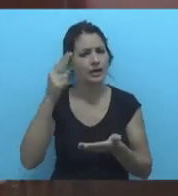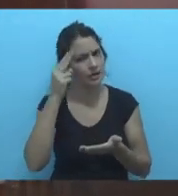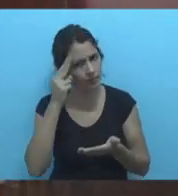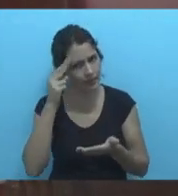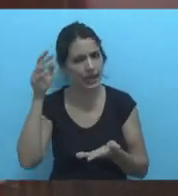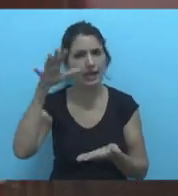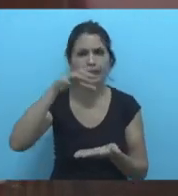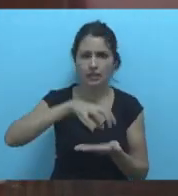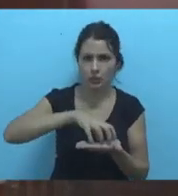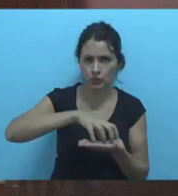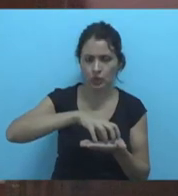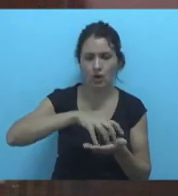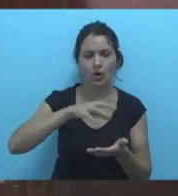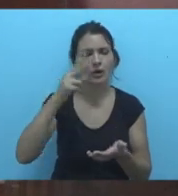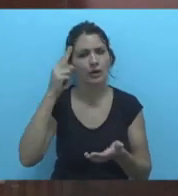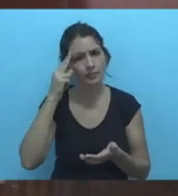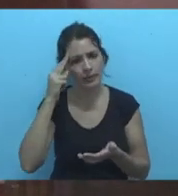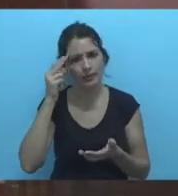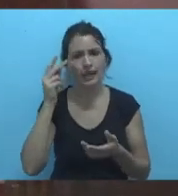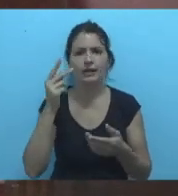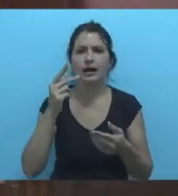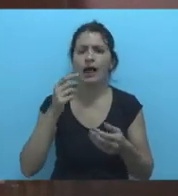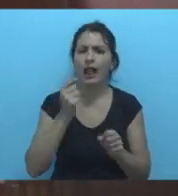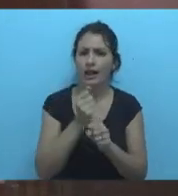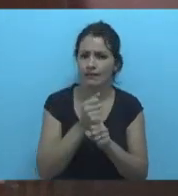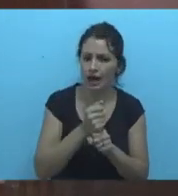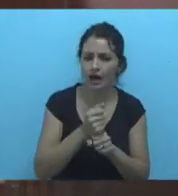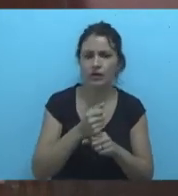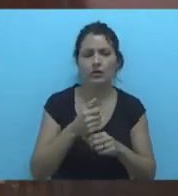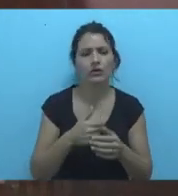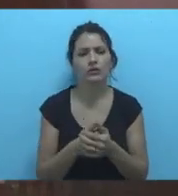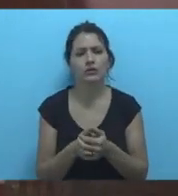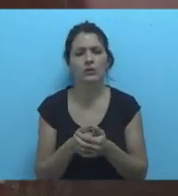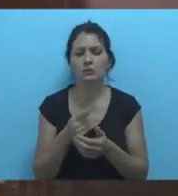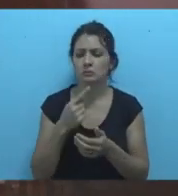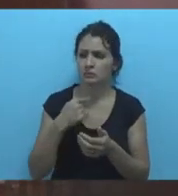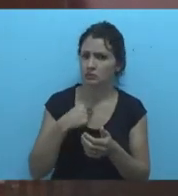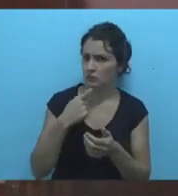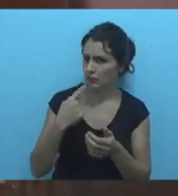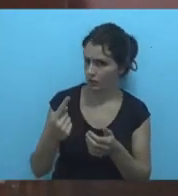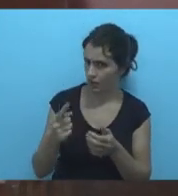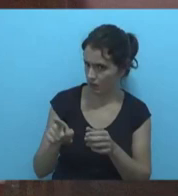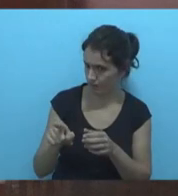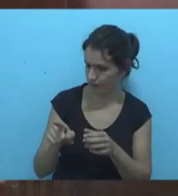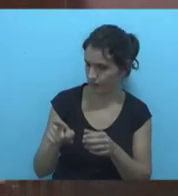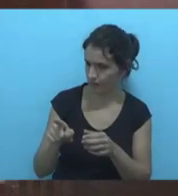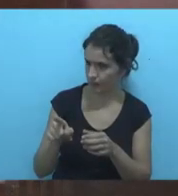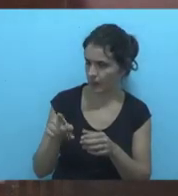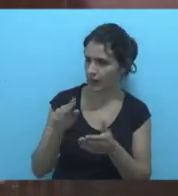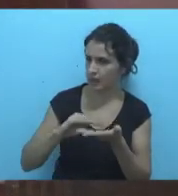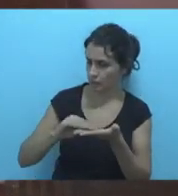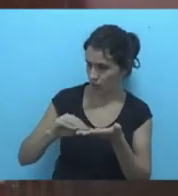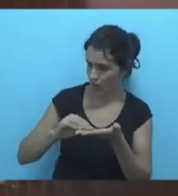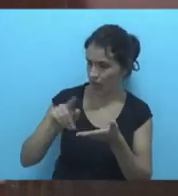instituciones y a la posibilidad de darle continuidad a algunas cuestiones. Yo le quiero recordar, en realidad, al diputado